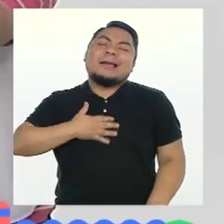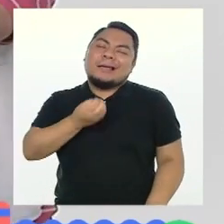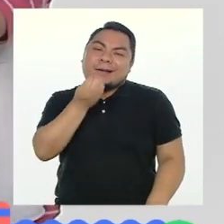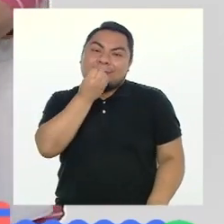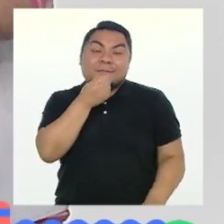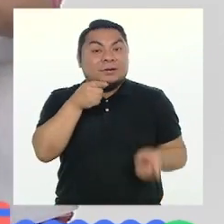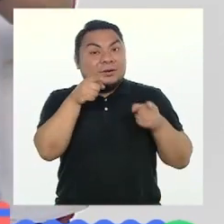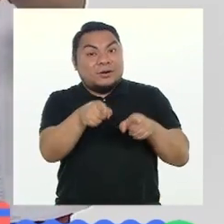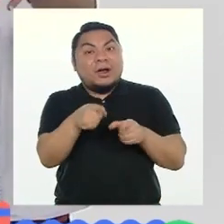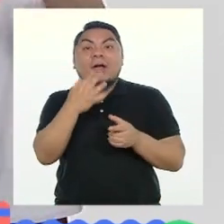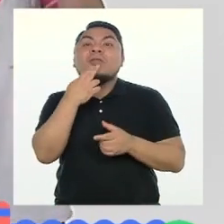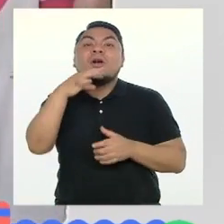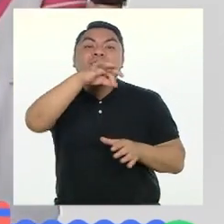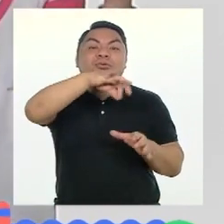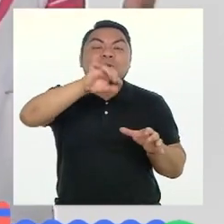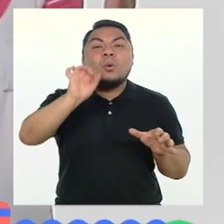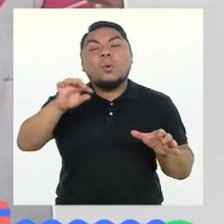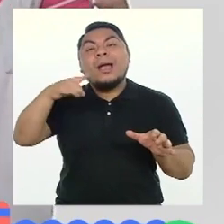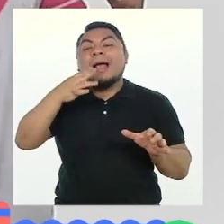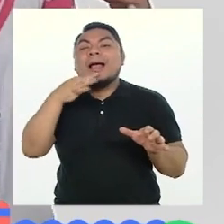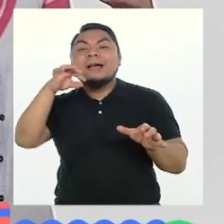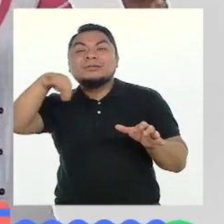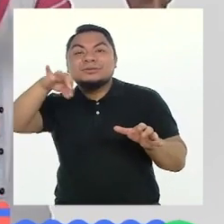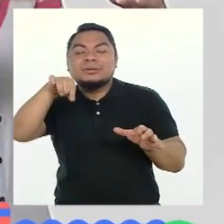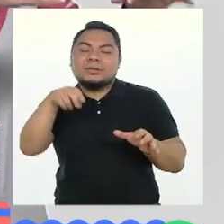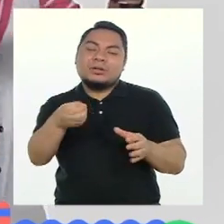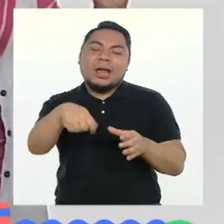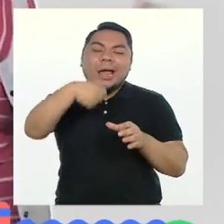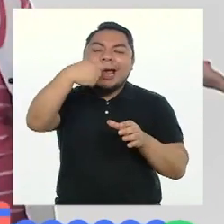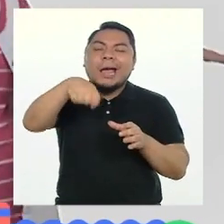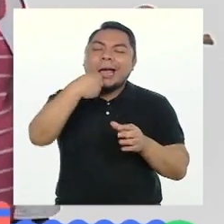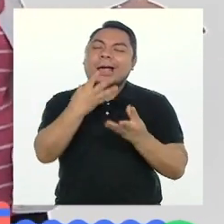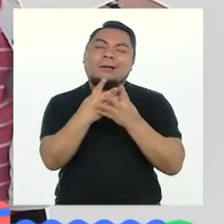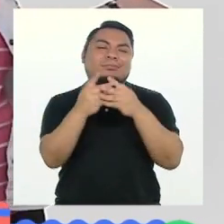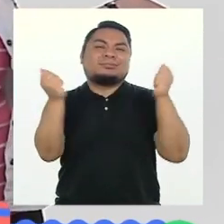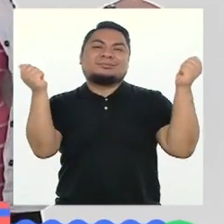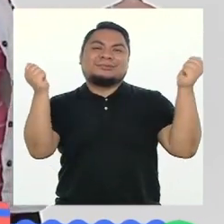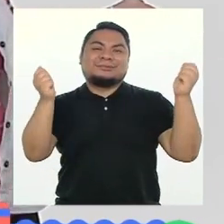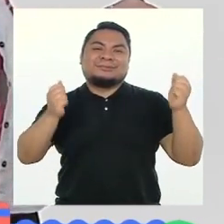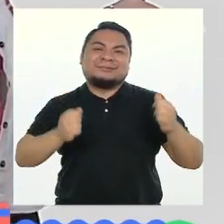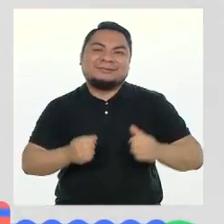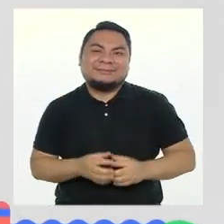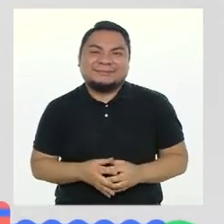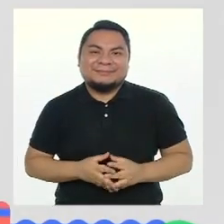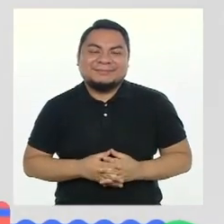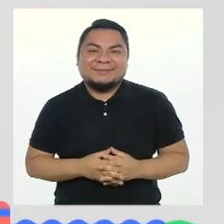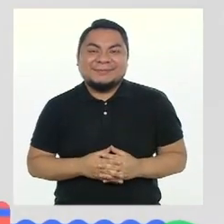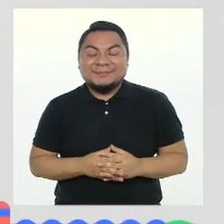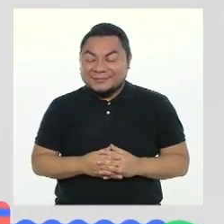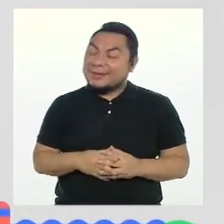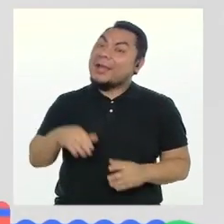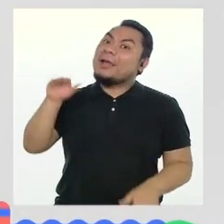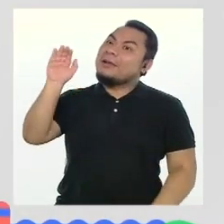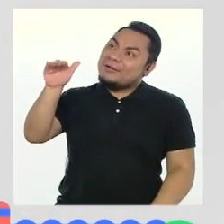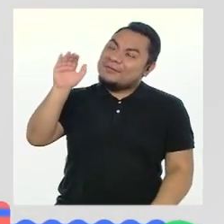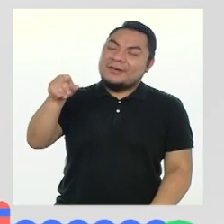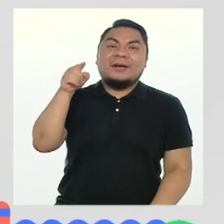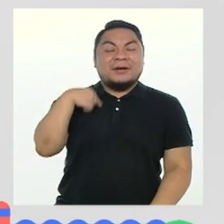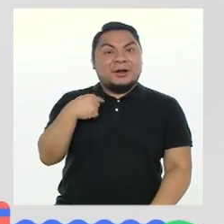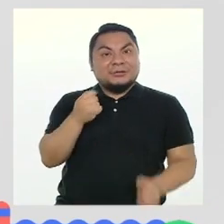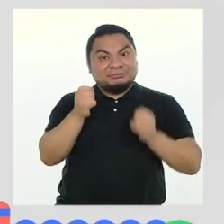si te echamos azúcar o sal, en el plato ni un minuto vas a durar. ¡Fátima!